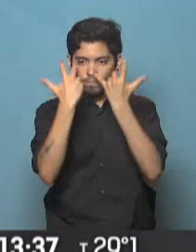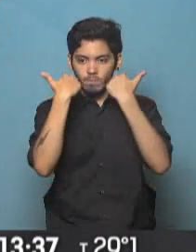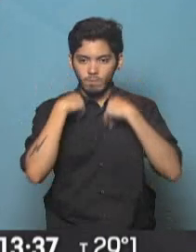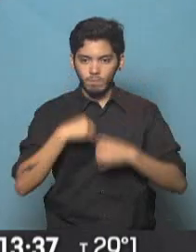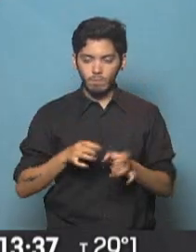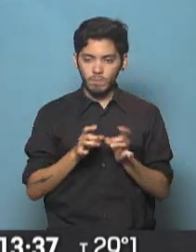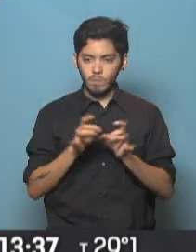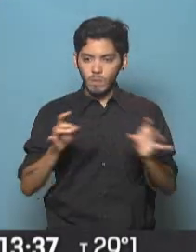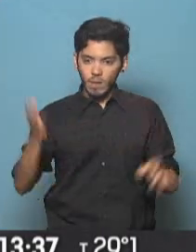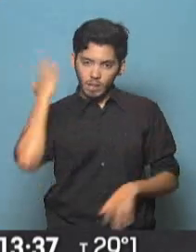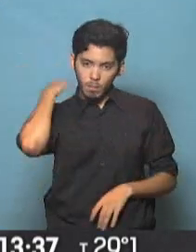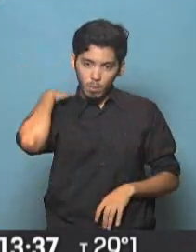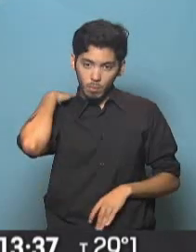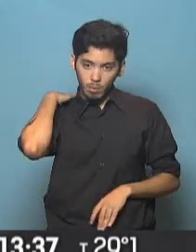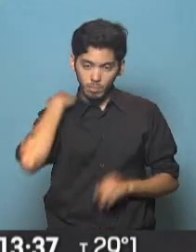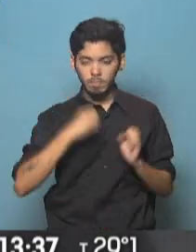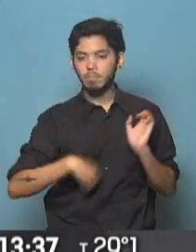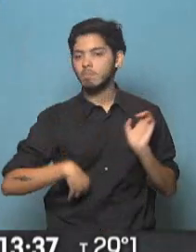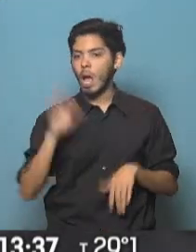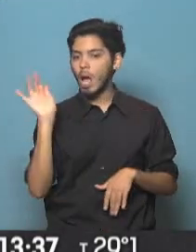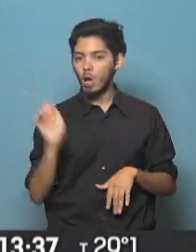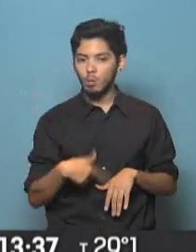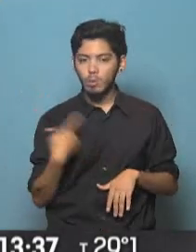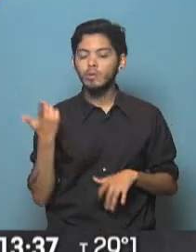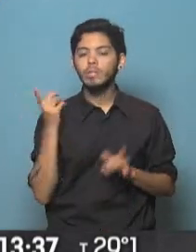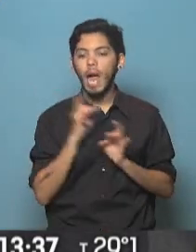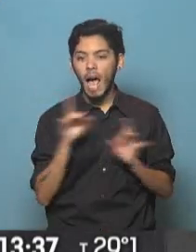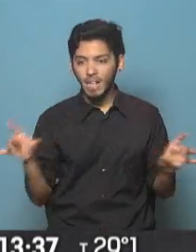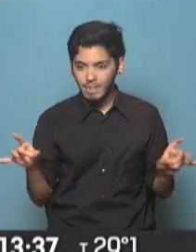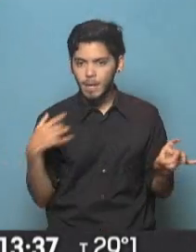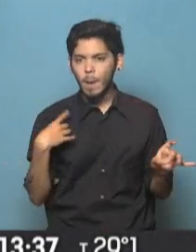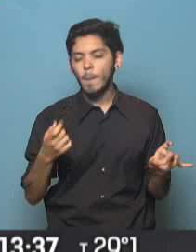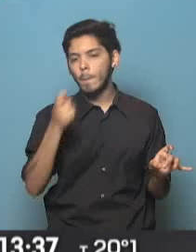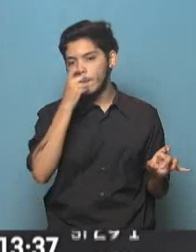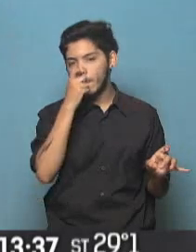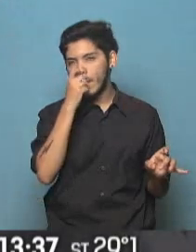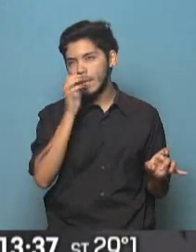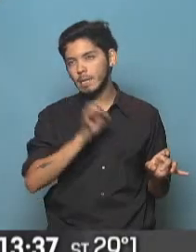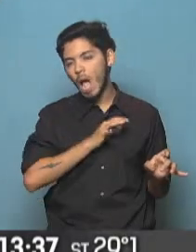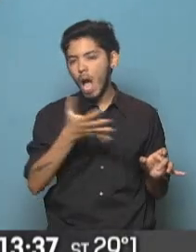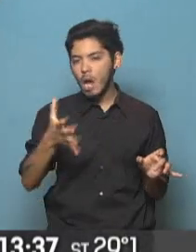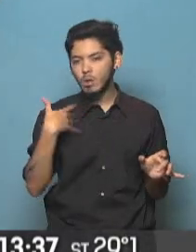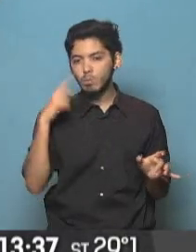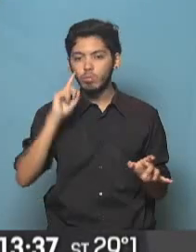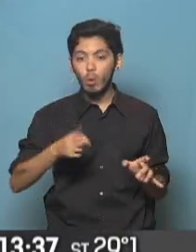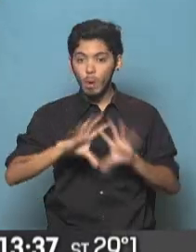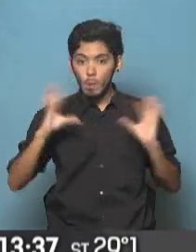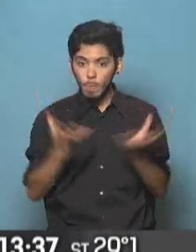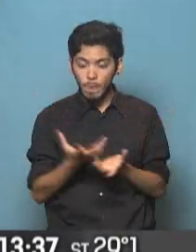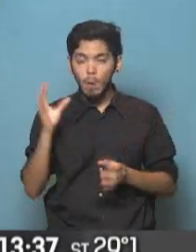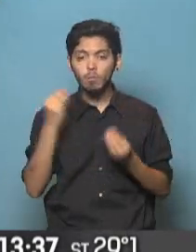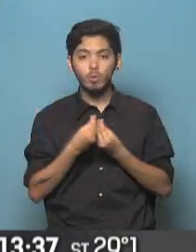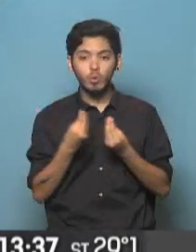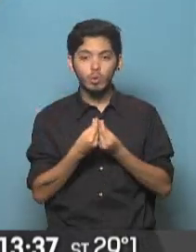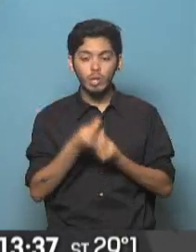un cáncer de pulmón. Es el más común de los cánceres. Hace 20 y pico de años está prohibido en el mundo. Inclusive hubo países que eran productores de